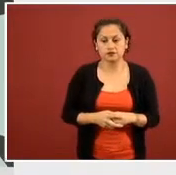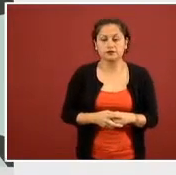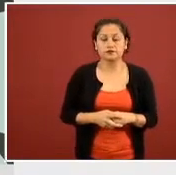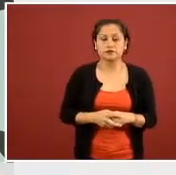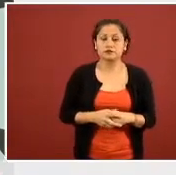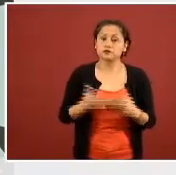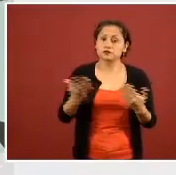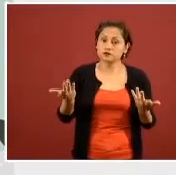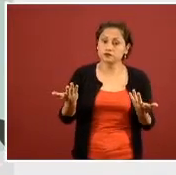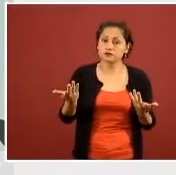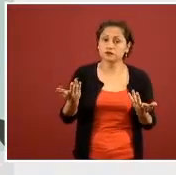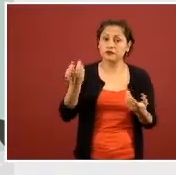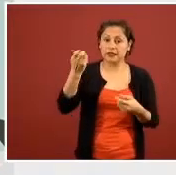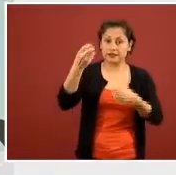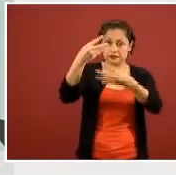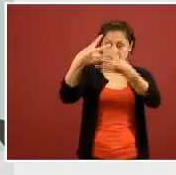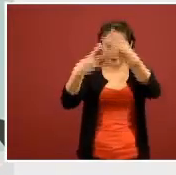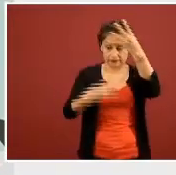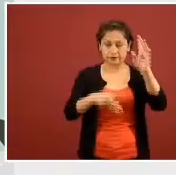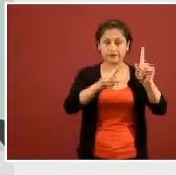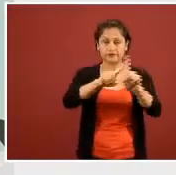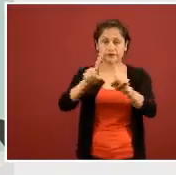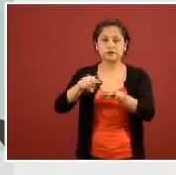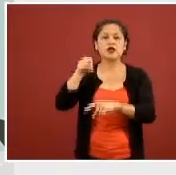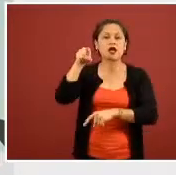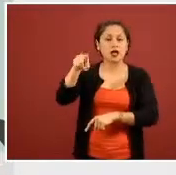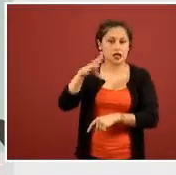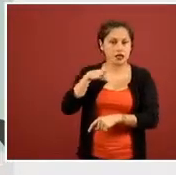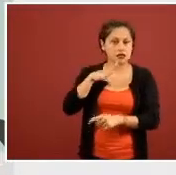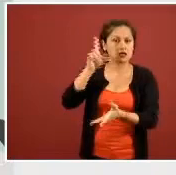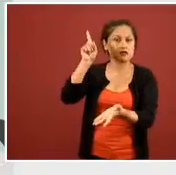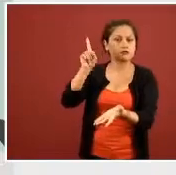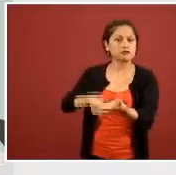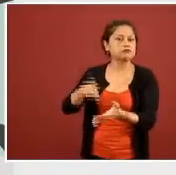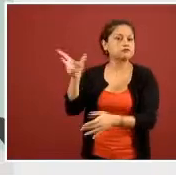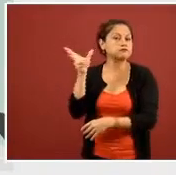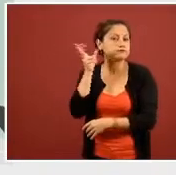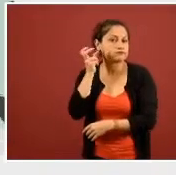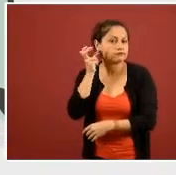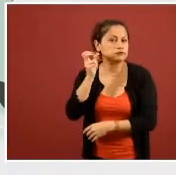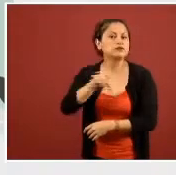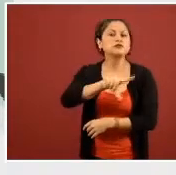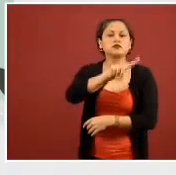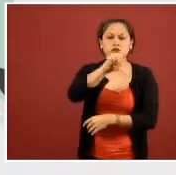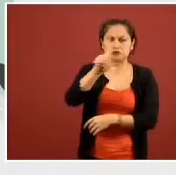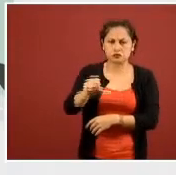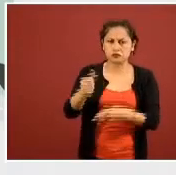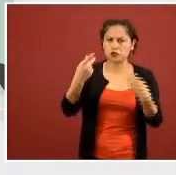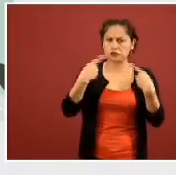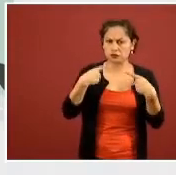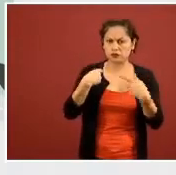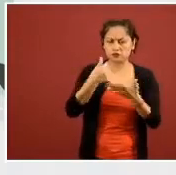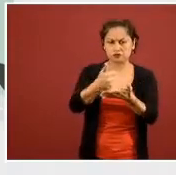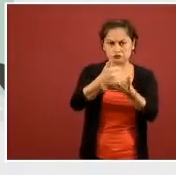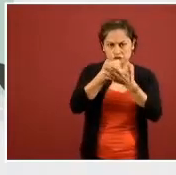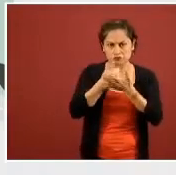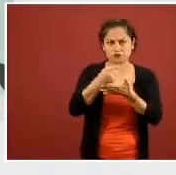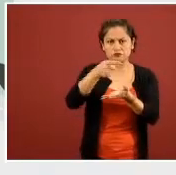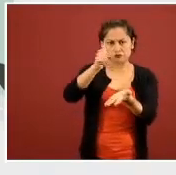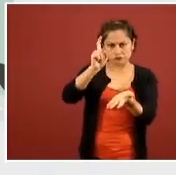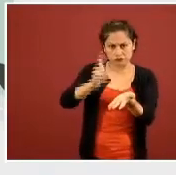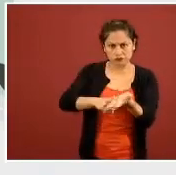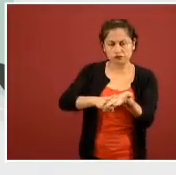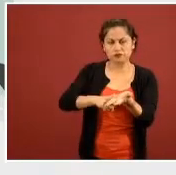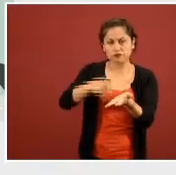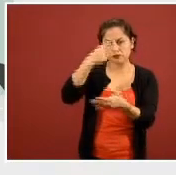tienen diferente presentación. Ahí hay un audio, si vamos después a que la gente nos ayude a dar clic para